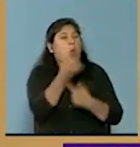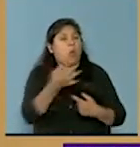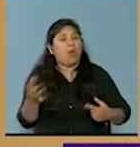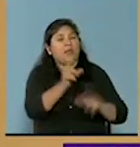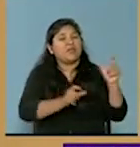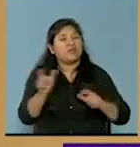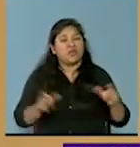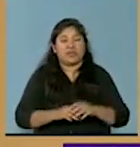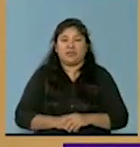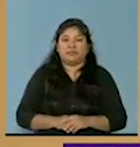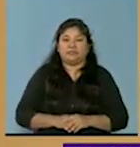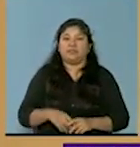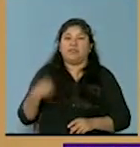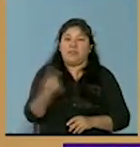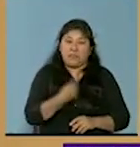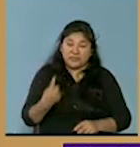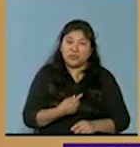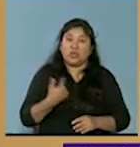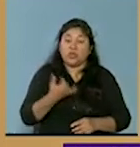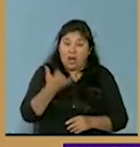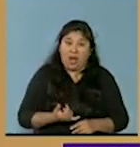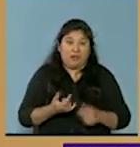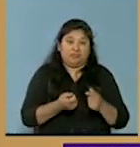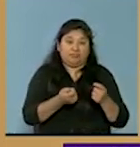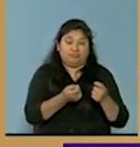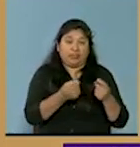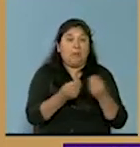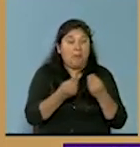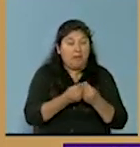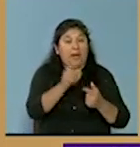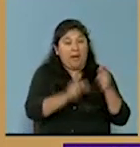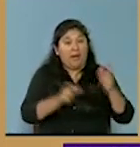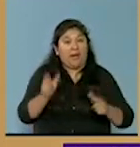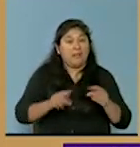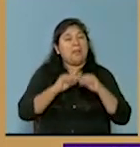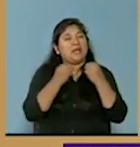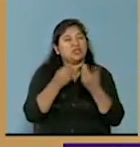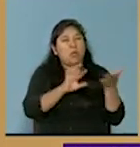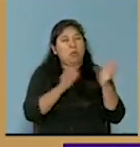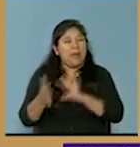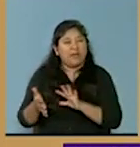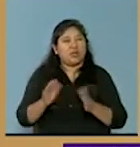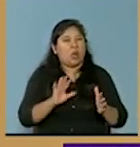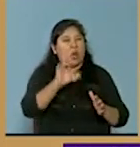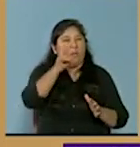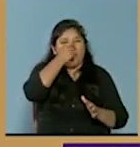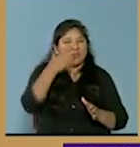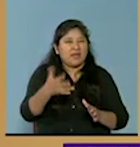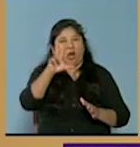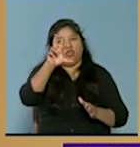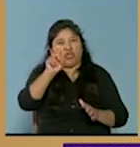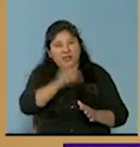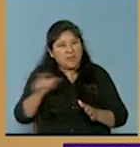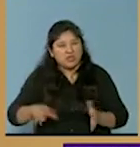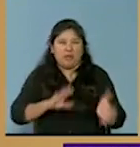par de voluntarios nuevos gracias al programa también así que en este momento debemos rondar los 25 ó 30 voluntarios y